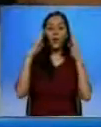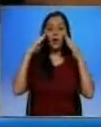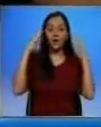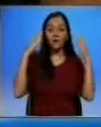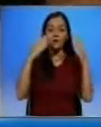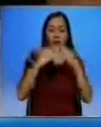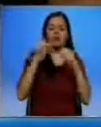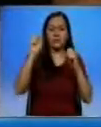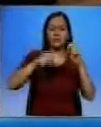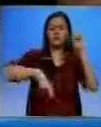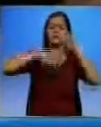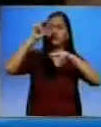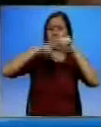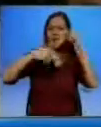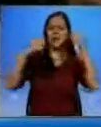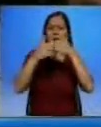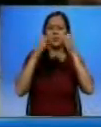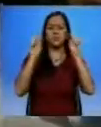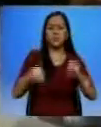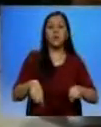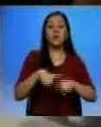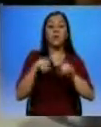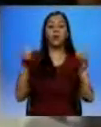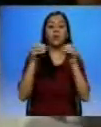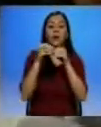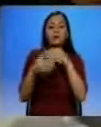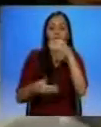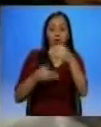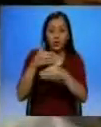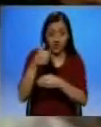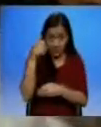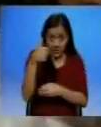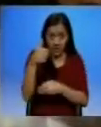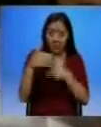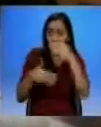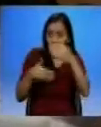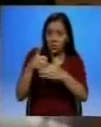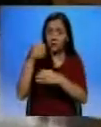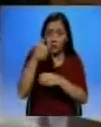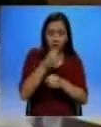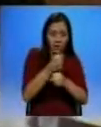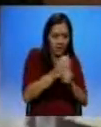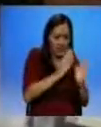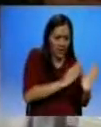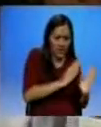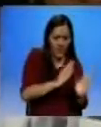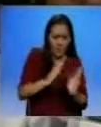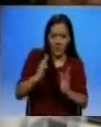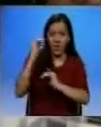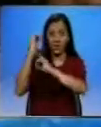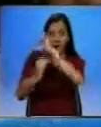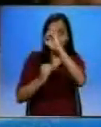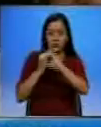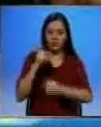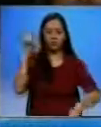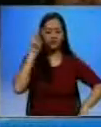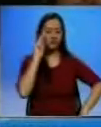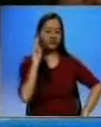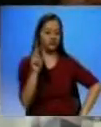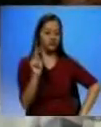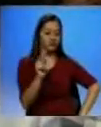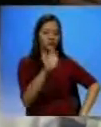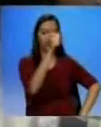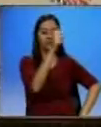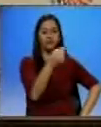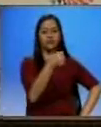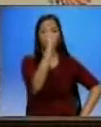sí infraestructura y equipamiento, pero sobre todo son los procesos, que sigamos los protocolos, que sigamos los estándares internacionales enfocados en la